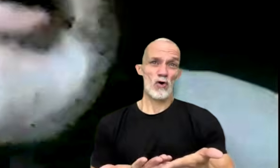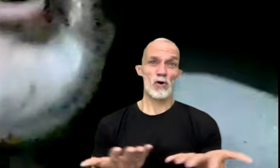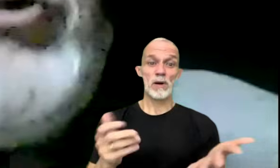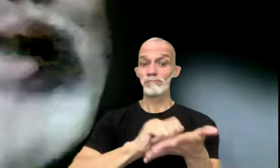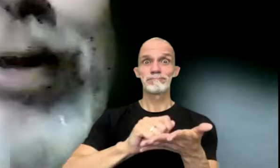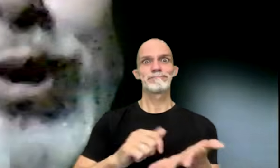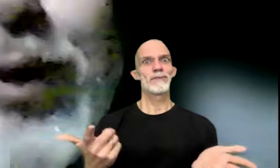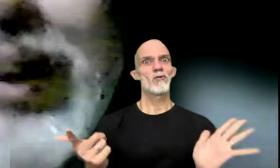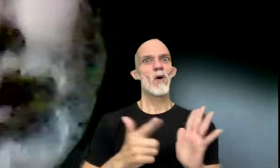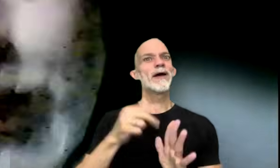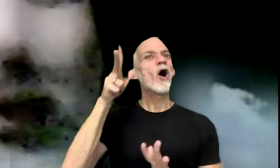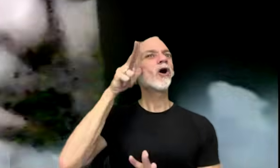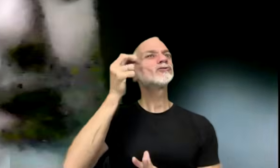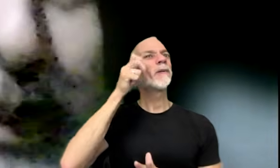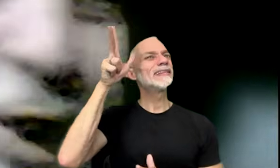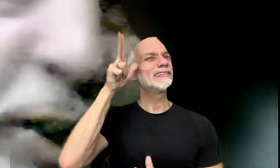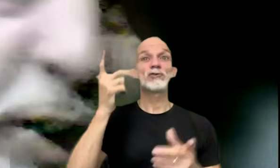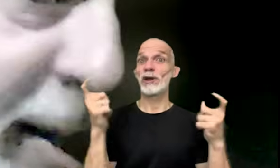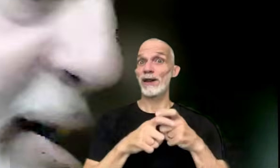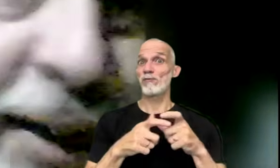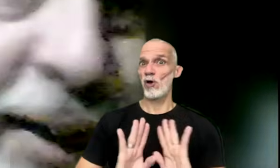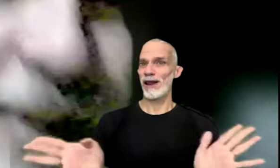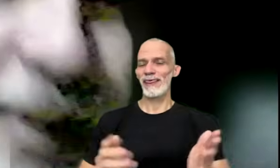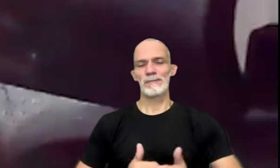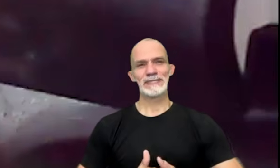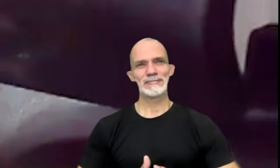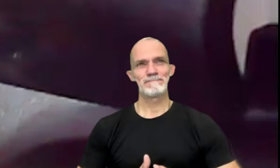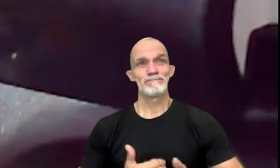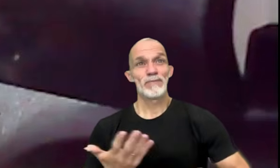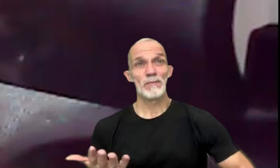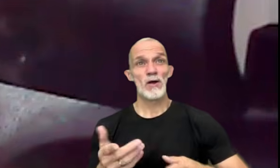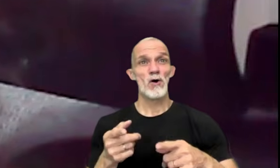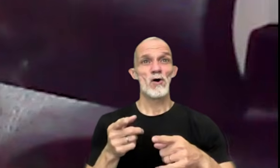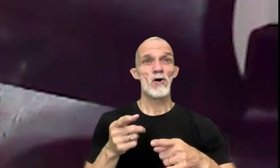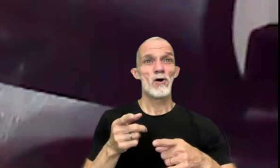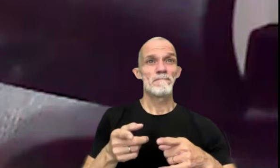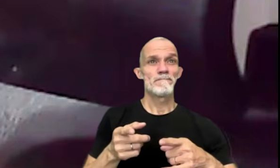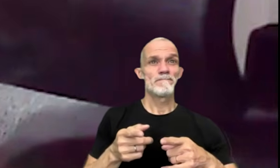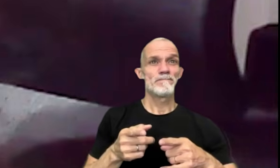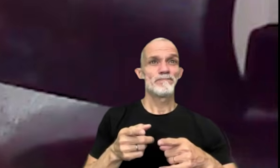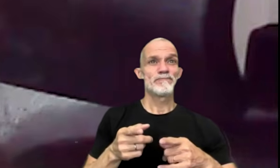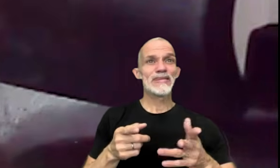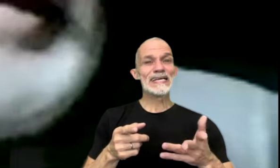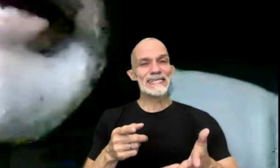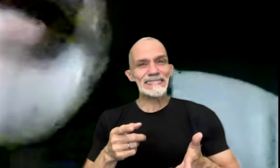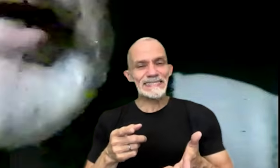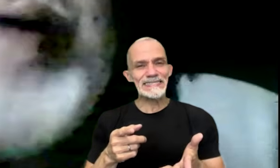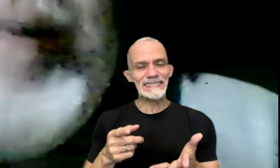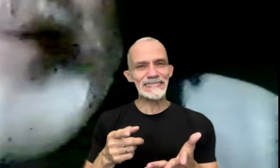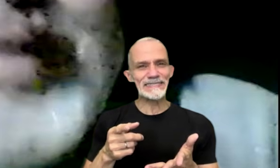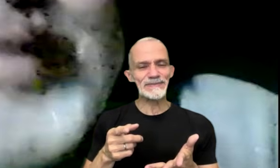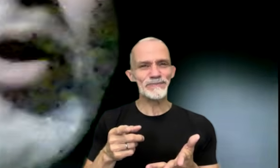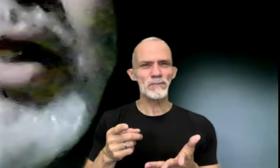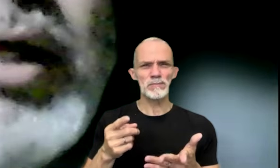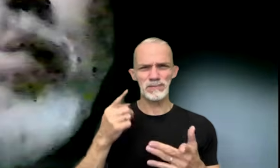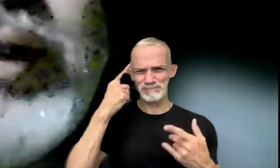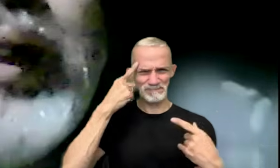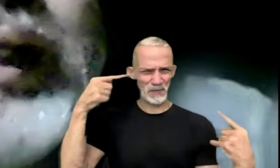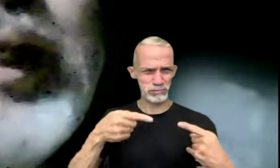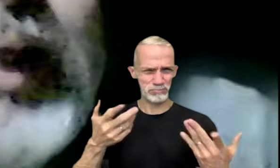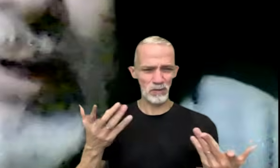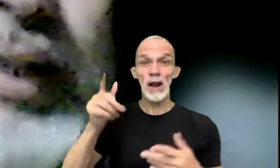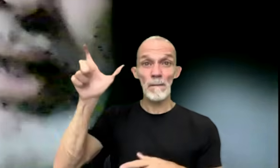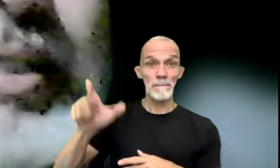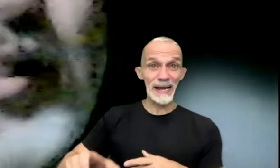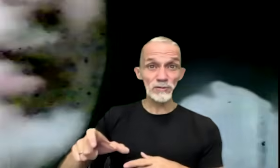haber quedó algo escrito en escrito, un acta de porque 828, o sea, de está reunión. bien. ¿Me Espera, entendés? Pero lo que te quiero decir, aparte era ilógico,